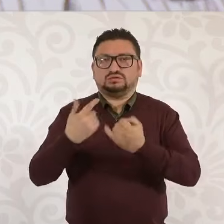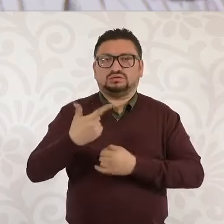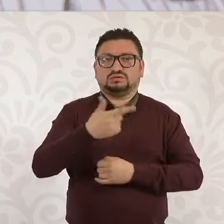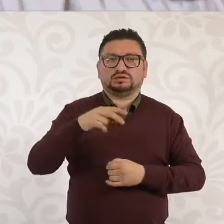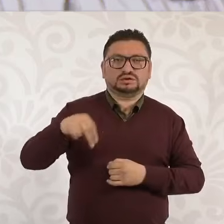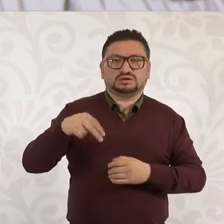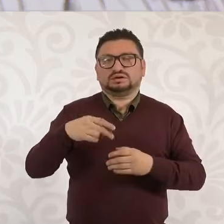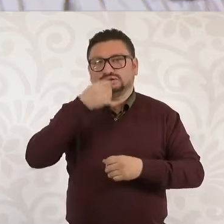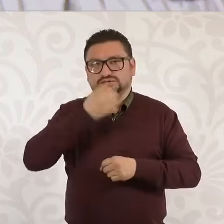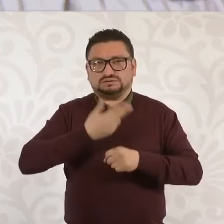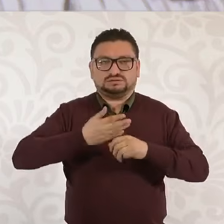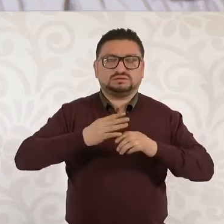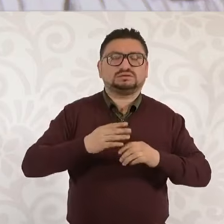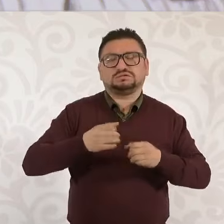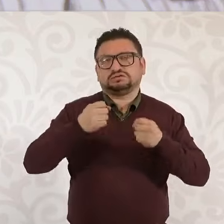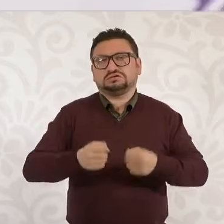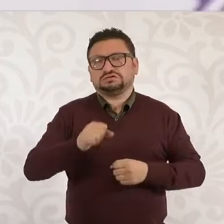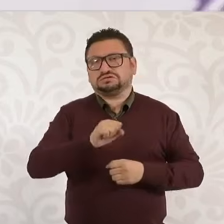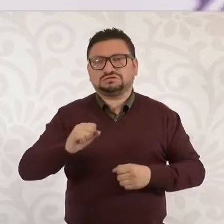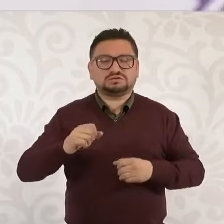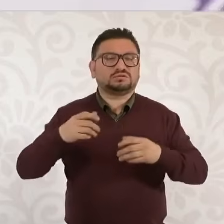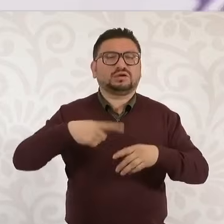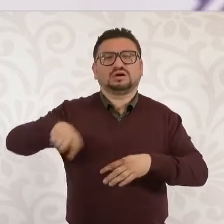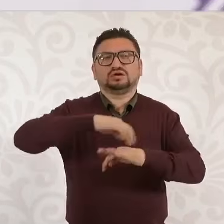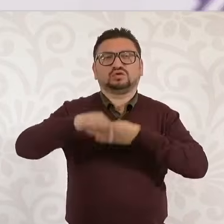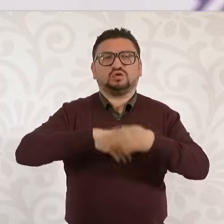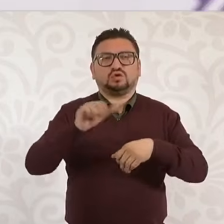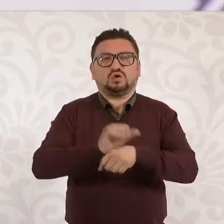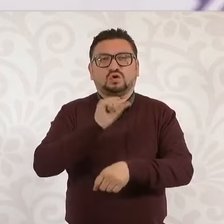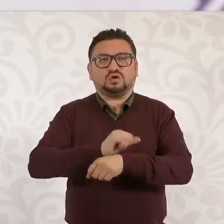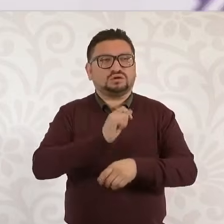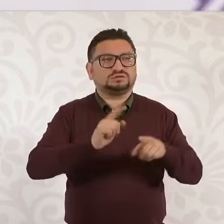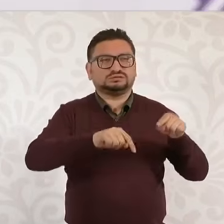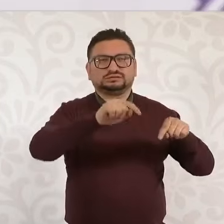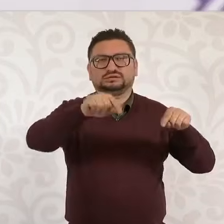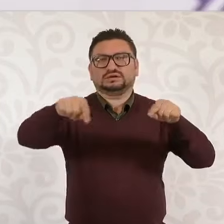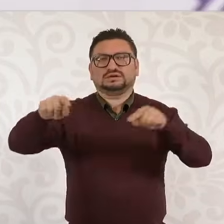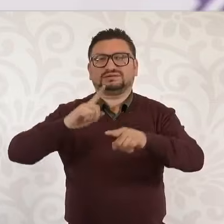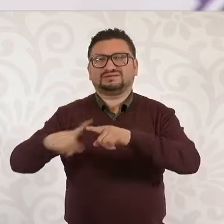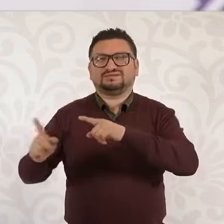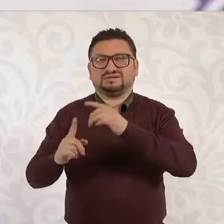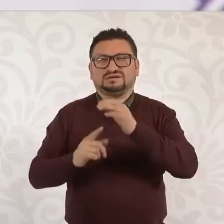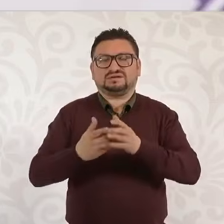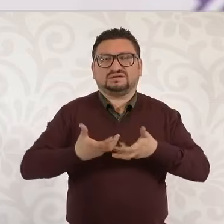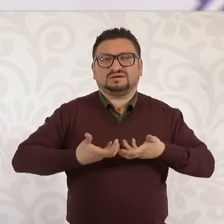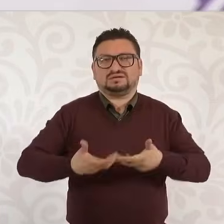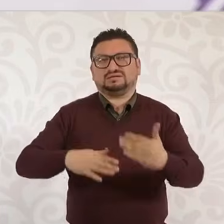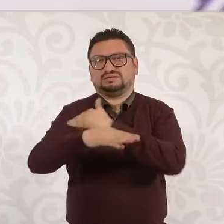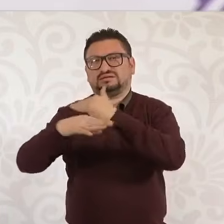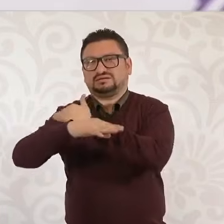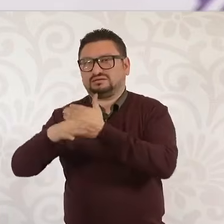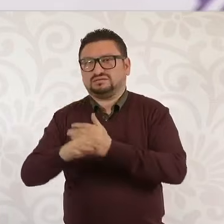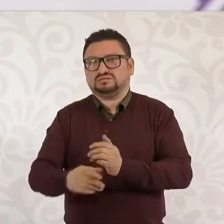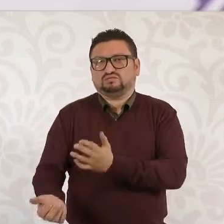Nacional, Secretaría de Seguridad, para recoger todos los vehículos que estaban a un lado de la carretera, que